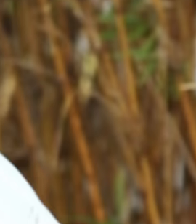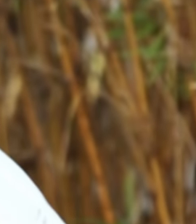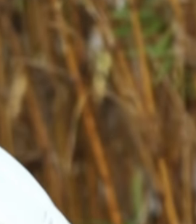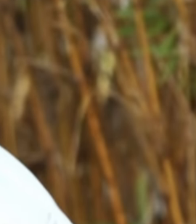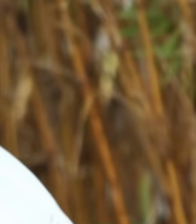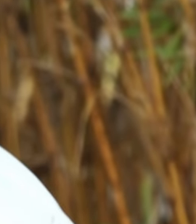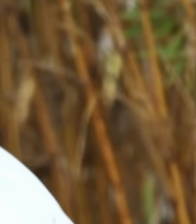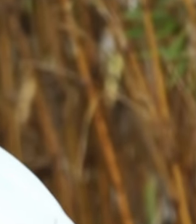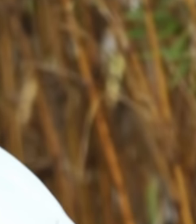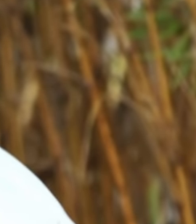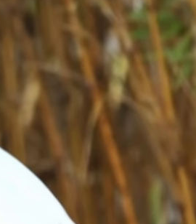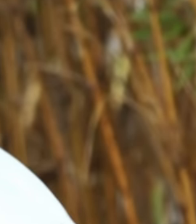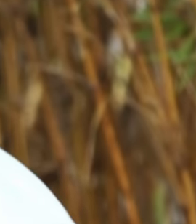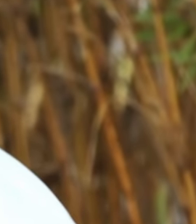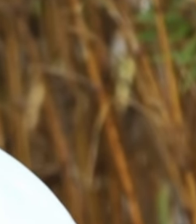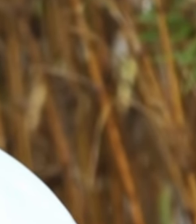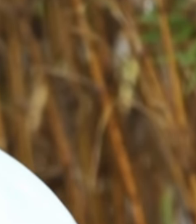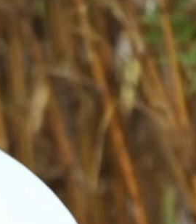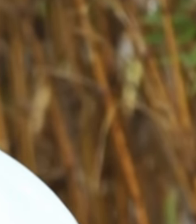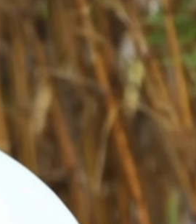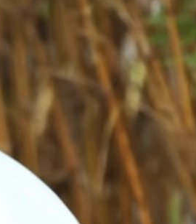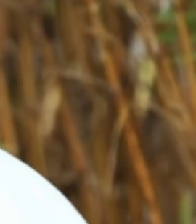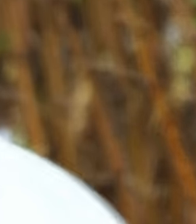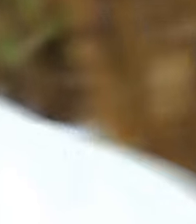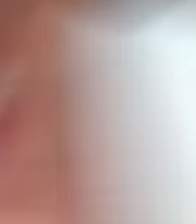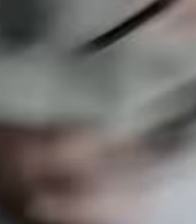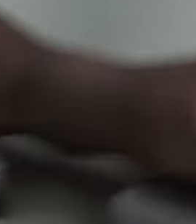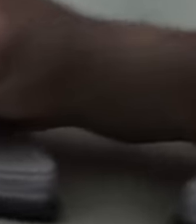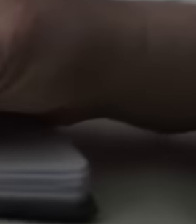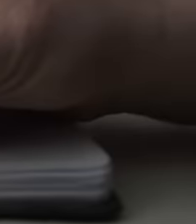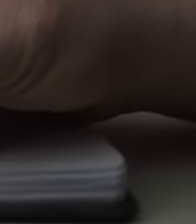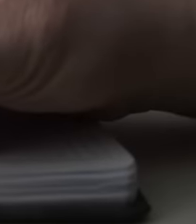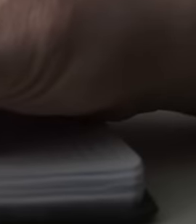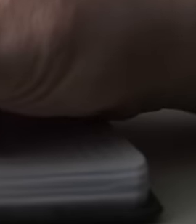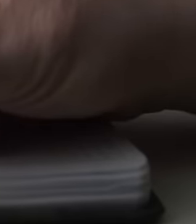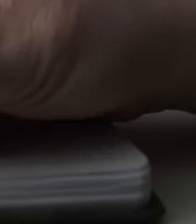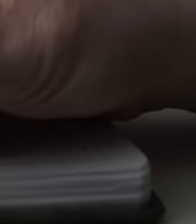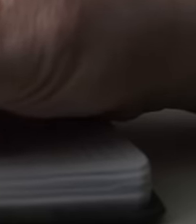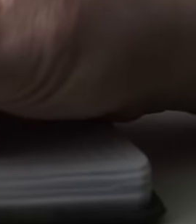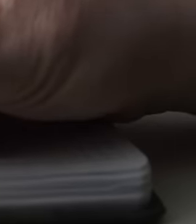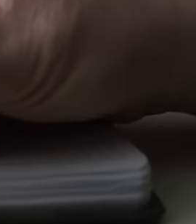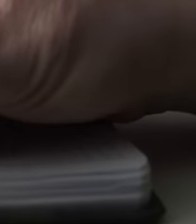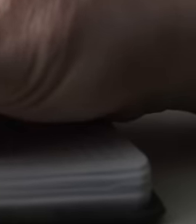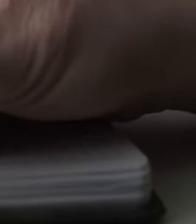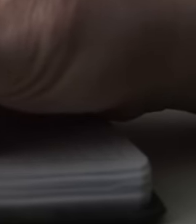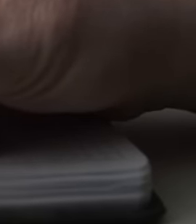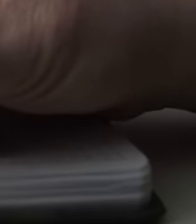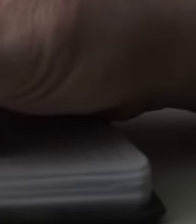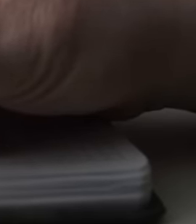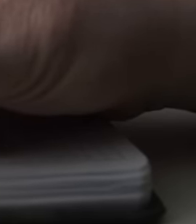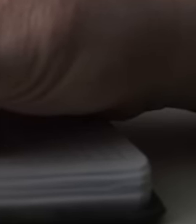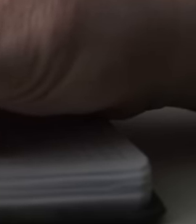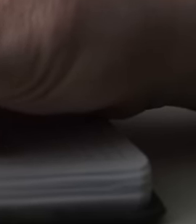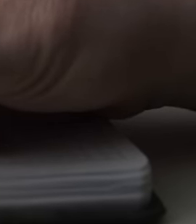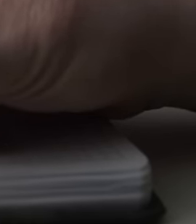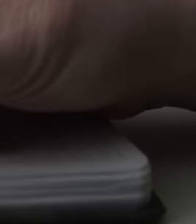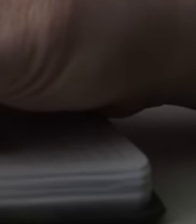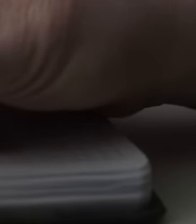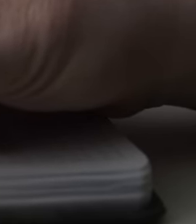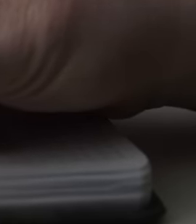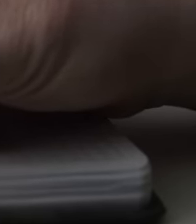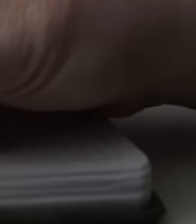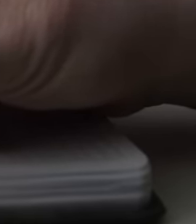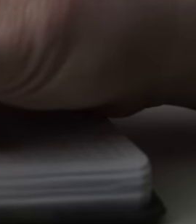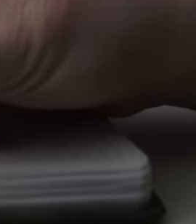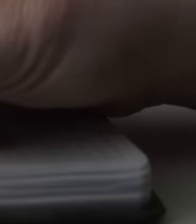aparecer y a hacer la segunda parte de su reportaje, AMLO Narcopresidente. Ante este